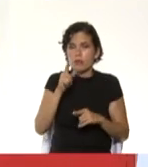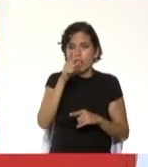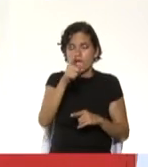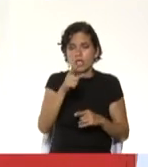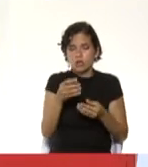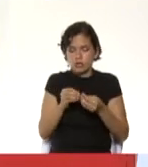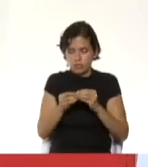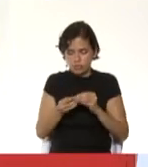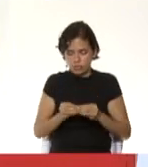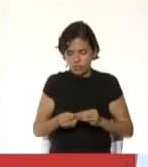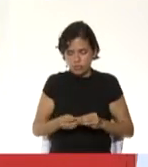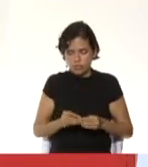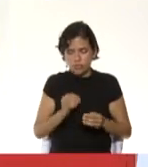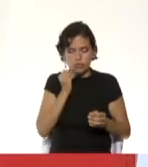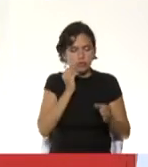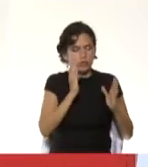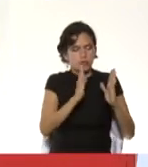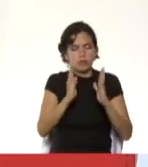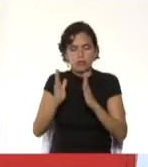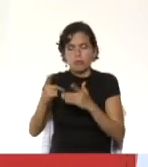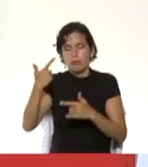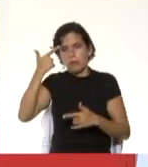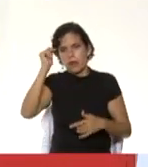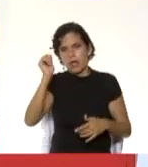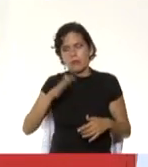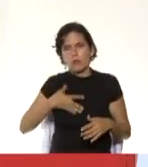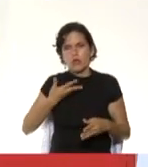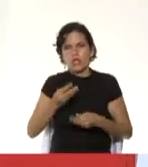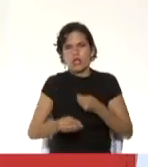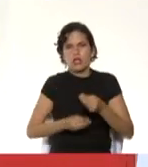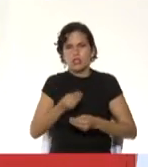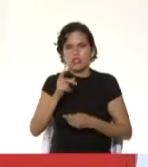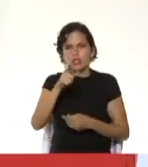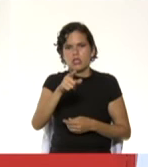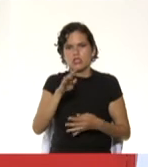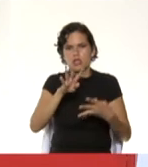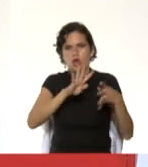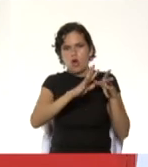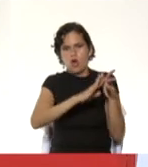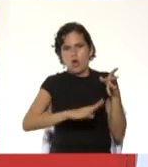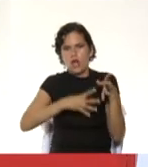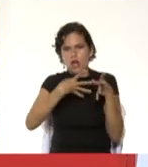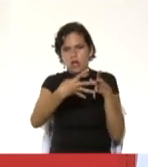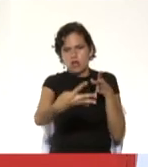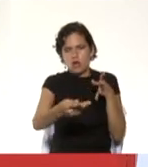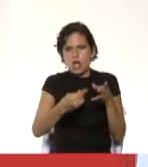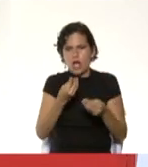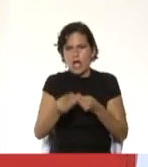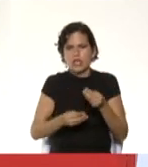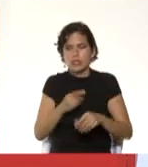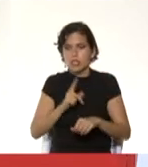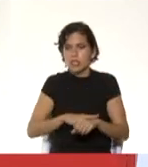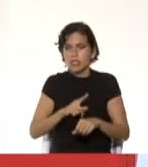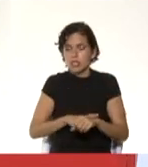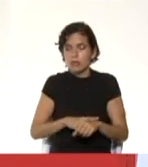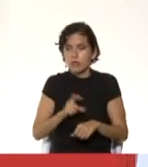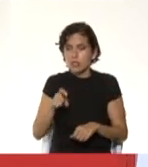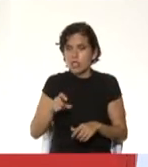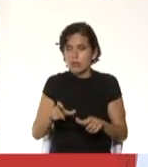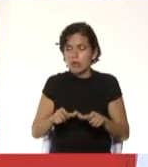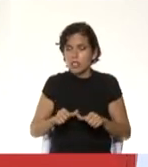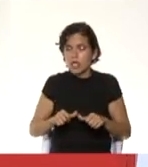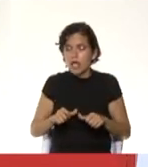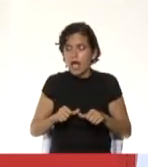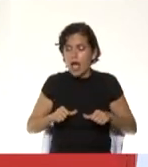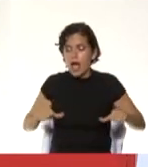a estructurar para poder realizar ese horario. Asimismo, dedicar el tiempo exacto a cada una de esas áreas de